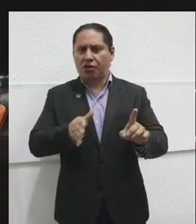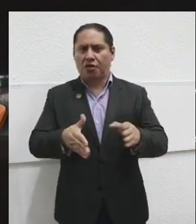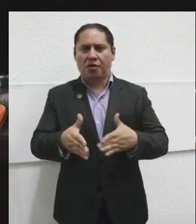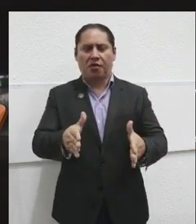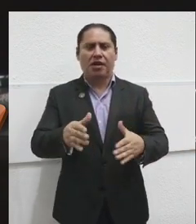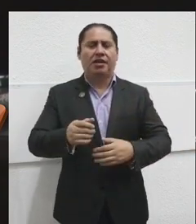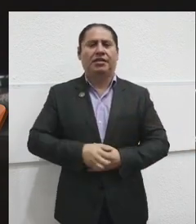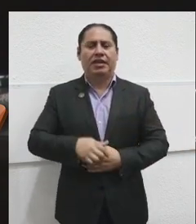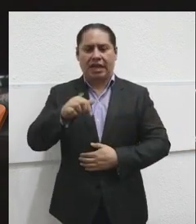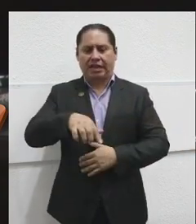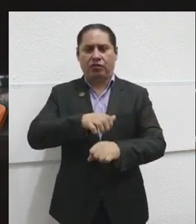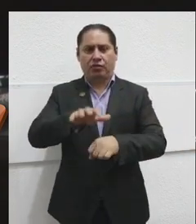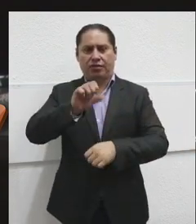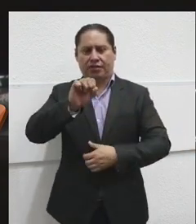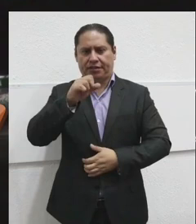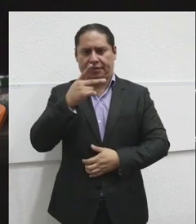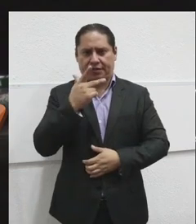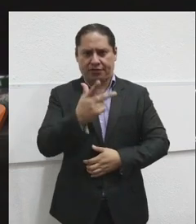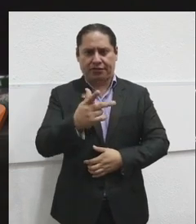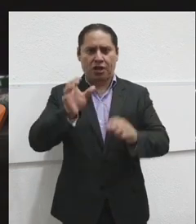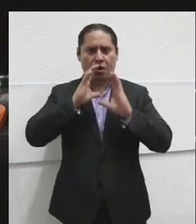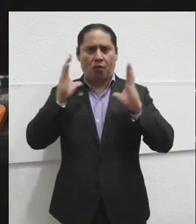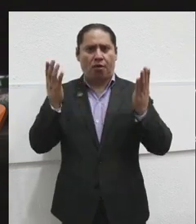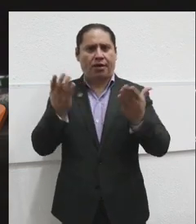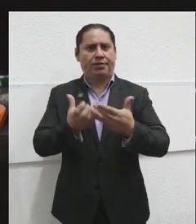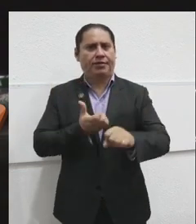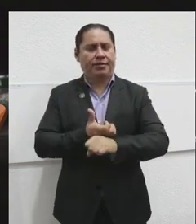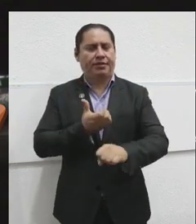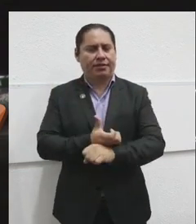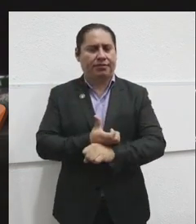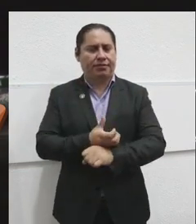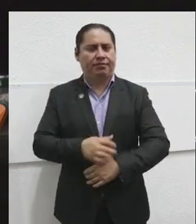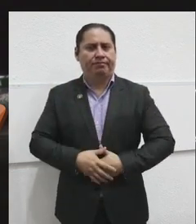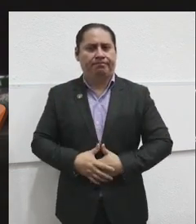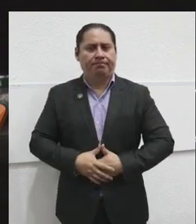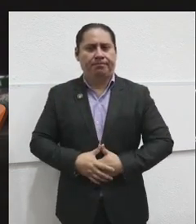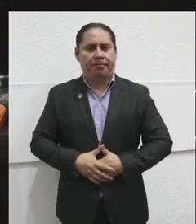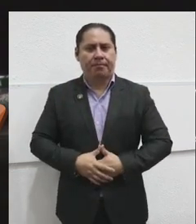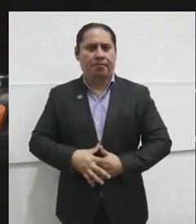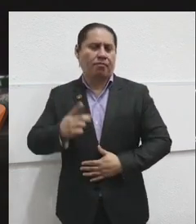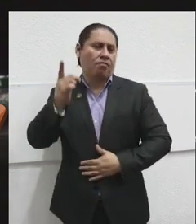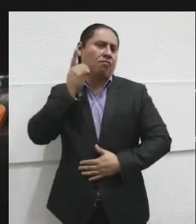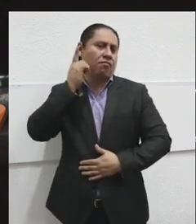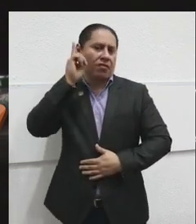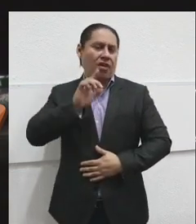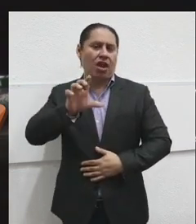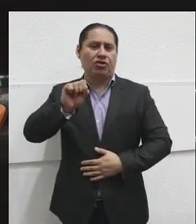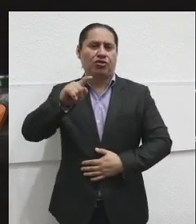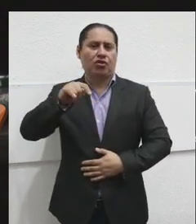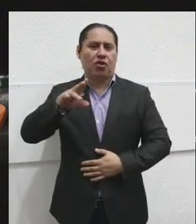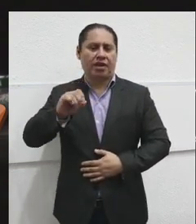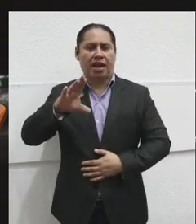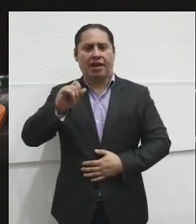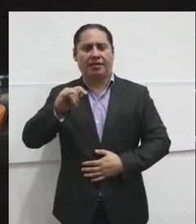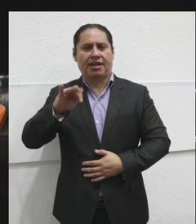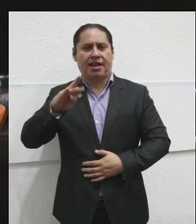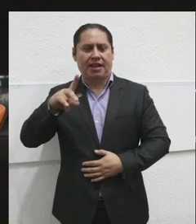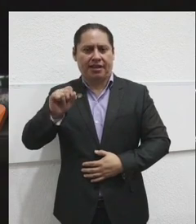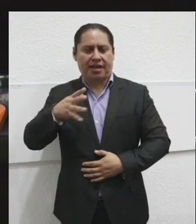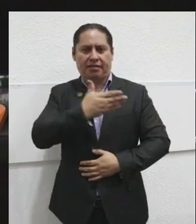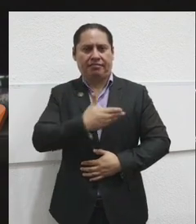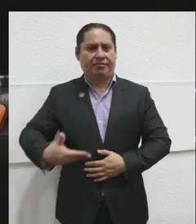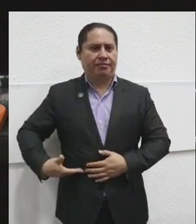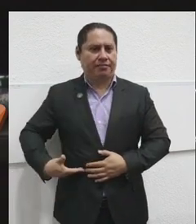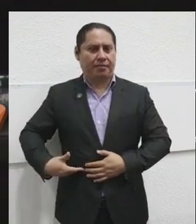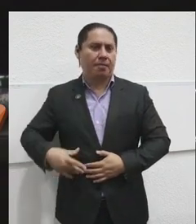la 68ª Legislatura del Honorable Congreso del Estado. Diputada Sonia Catalina Álvarez,